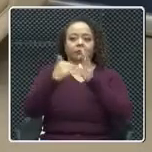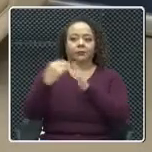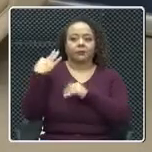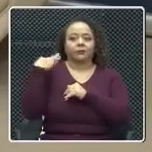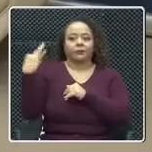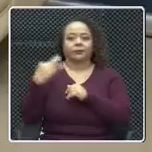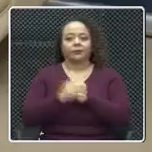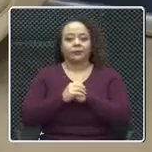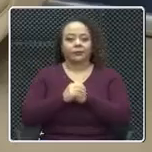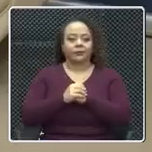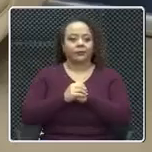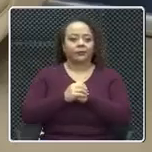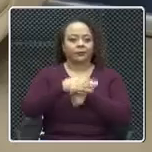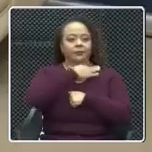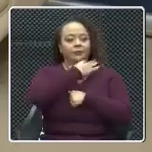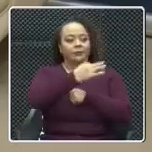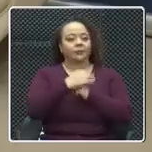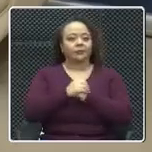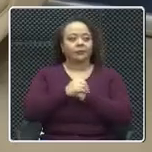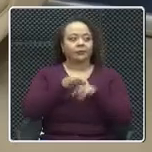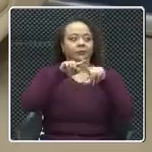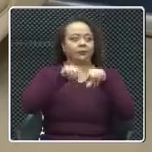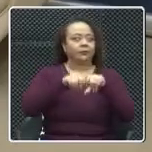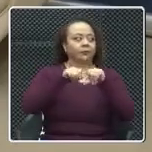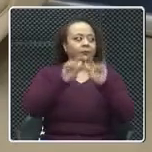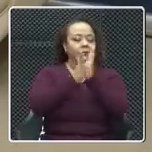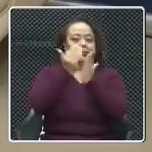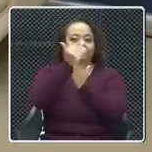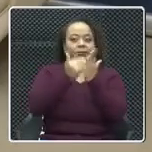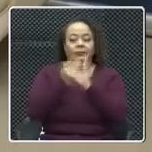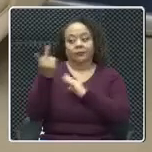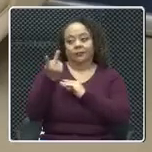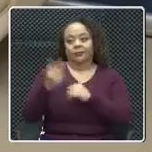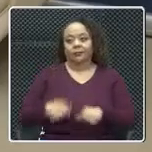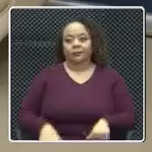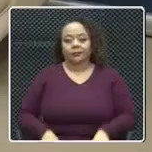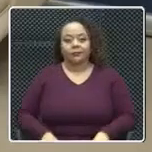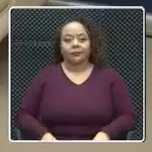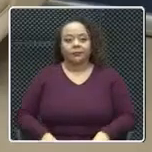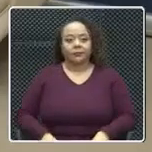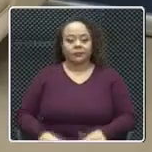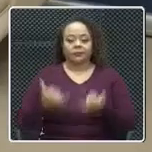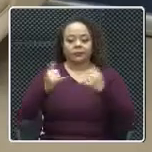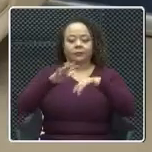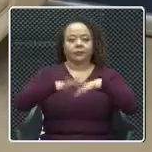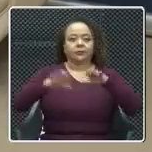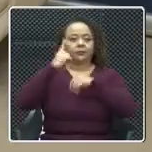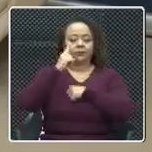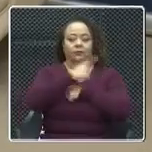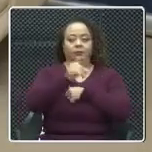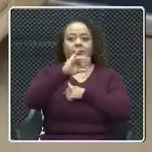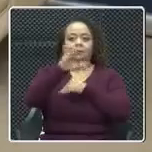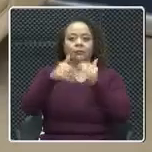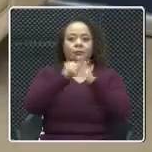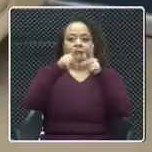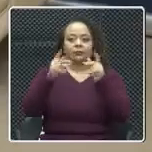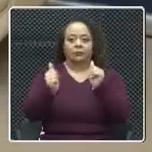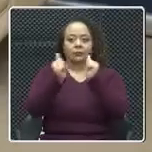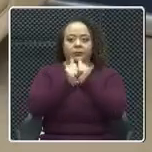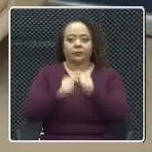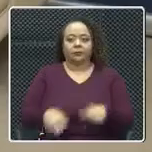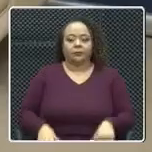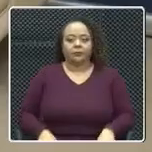Con muchísimo gusto, depende de las agendas de ustedes. Este espacio es para ustedes y para toda la gente Muchas que nos gracias,